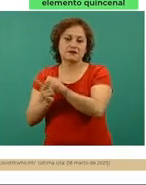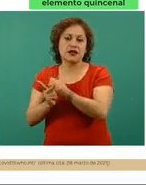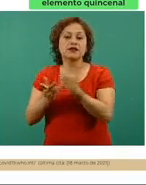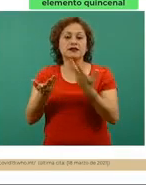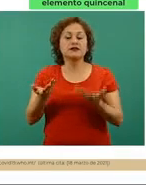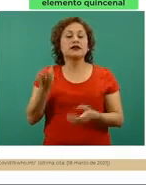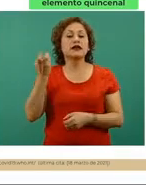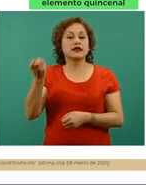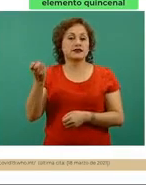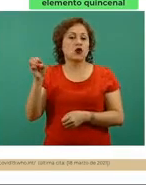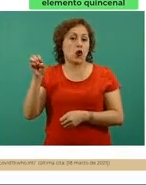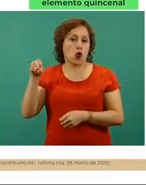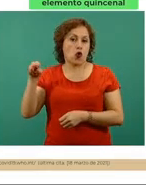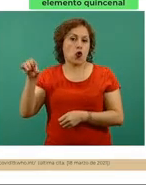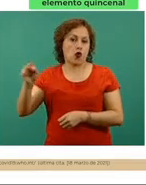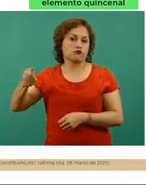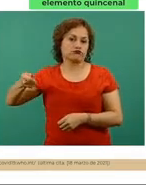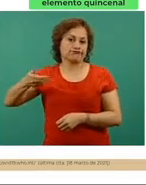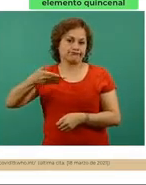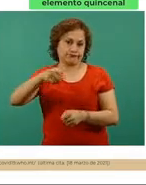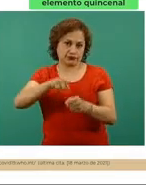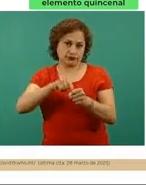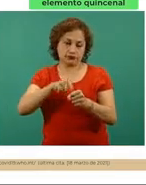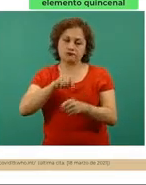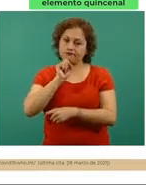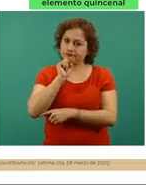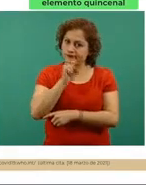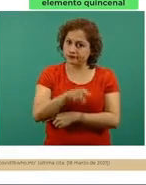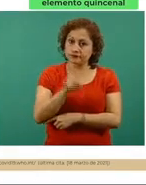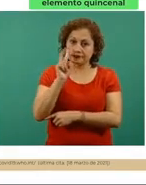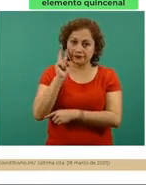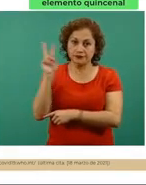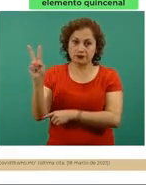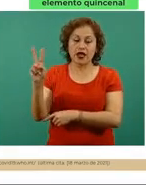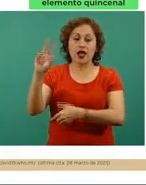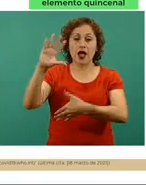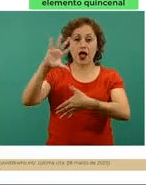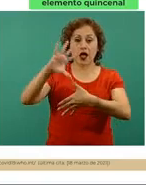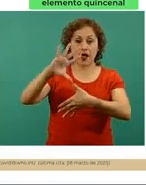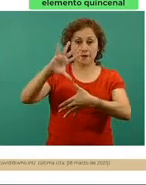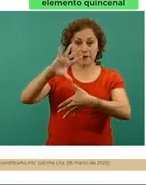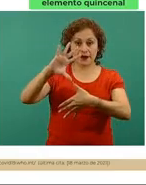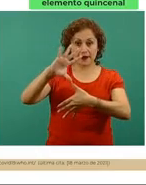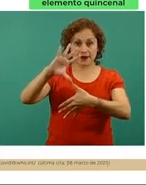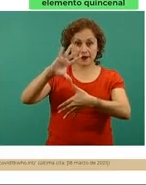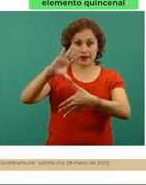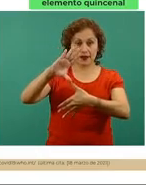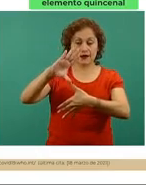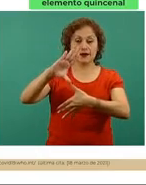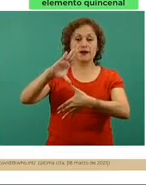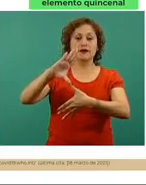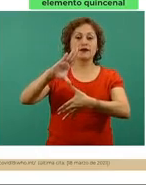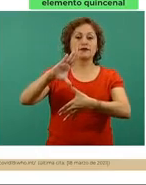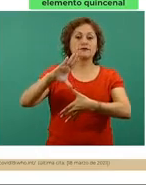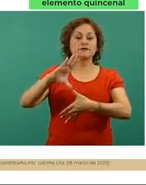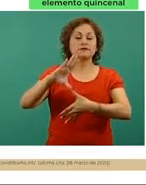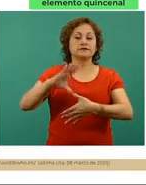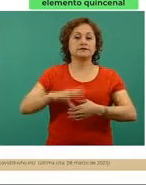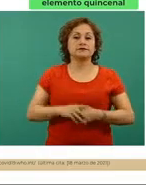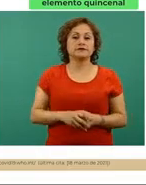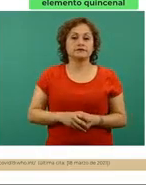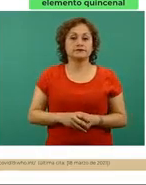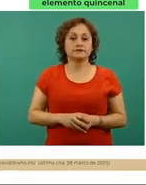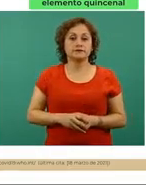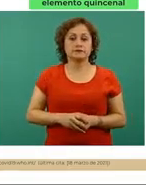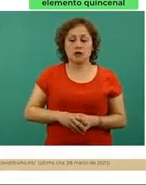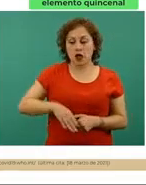Organización Mundial de la Salud, y que vemos, ¿no?, que para América empieza también en este sentido a partir de las